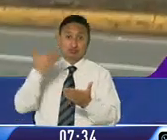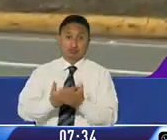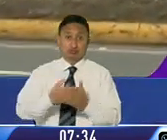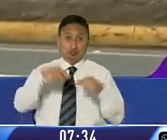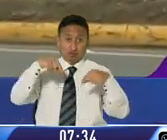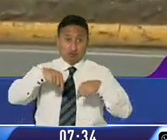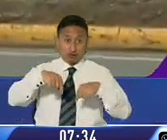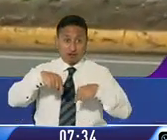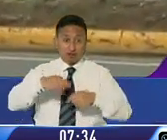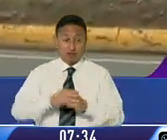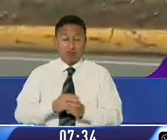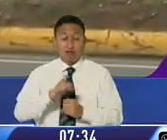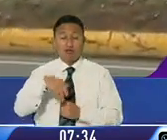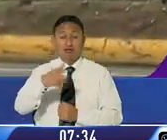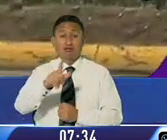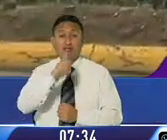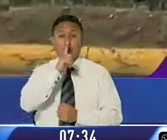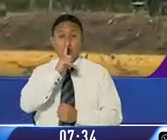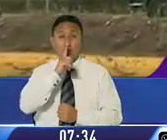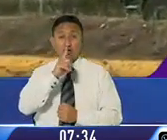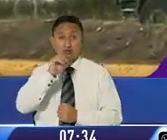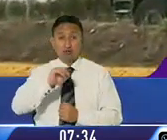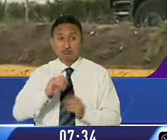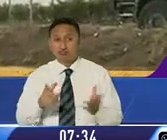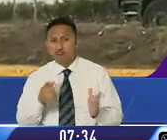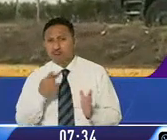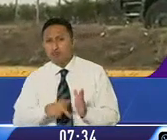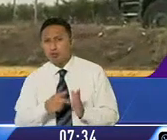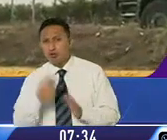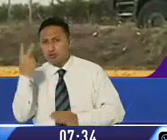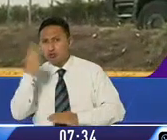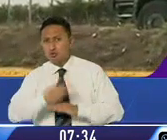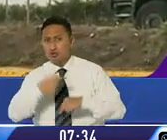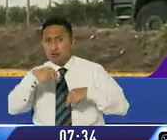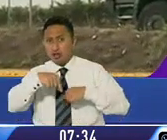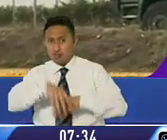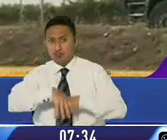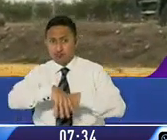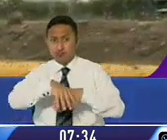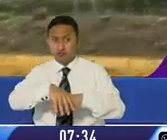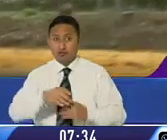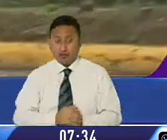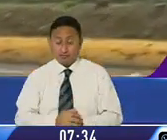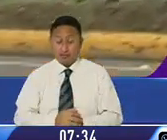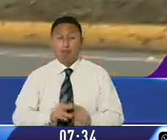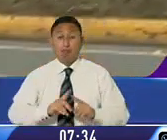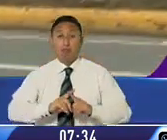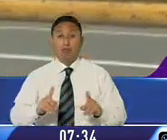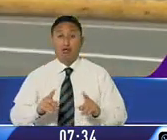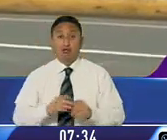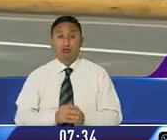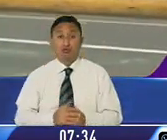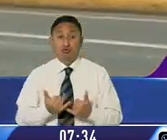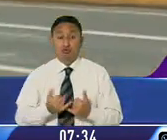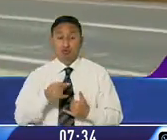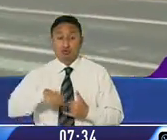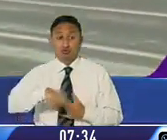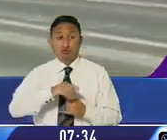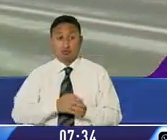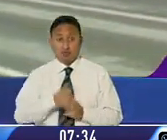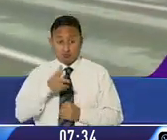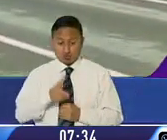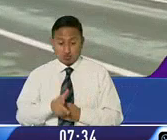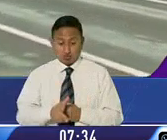punto, avanzaremos hasta la Tacunga para ver cómo se desarrolla este segundo día de movilizaciones. Sin embargo, es preciso acotar que en toda la